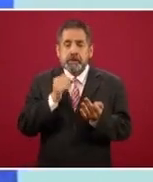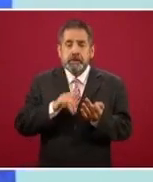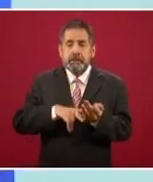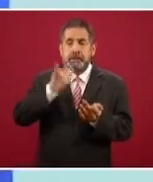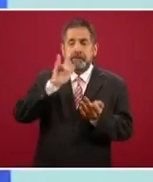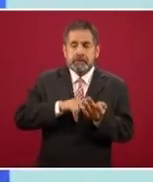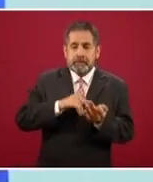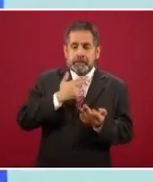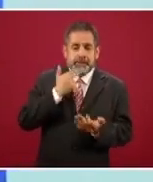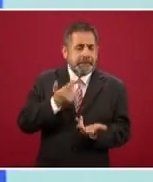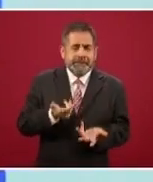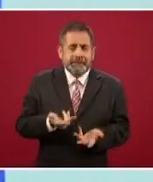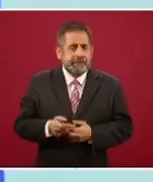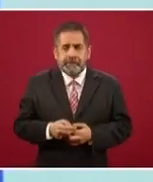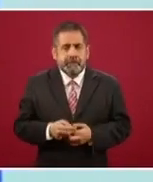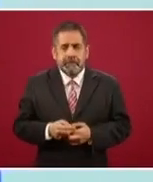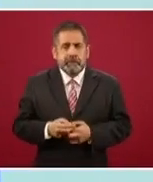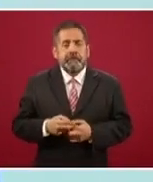no